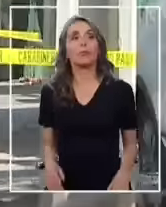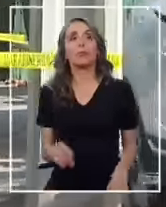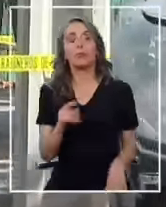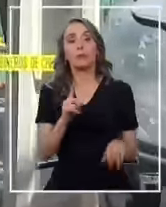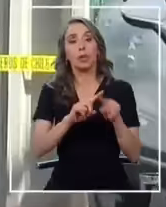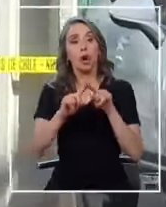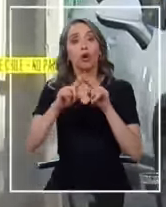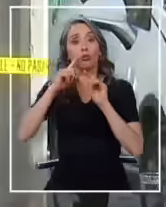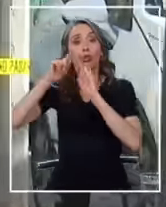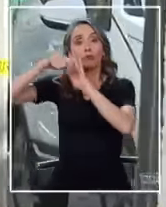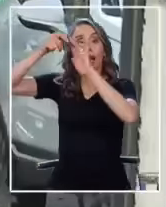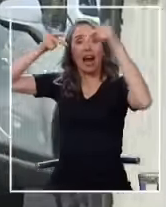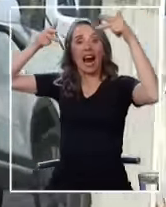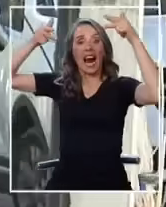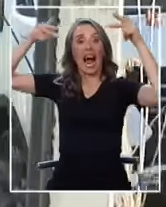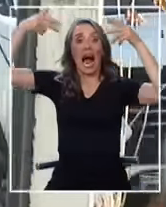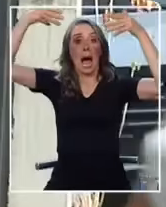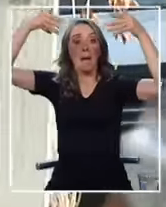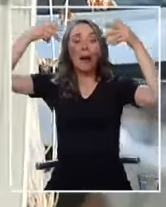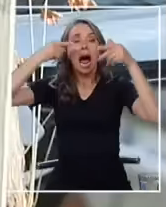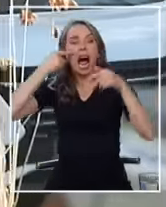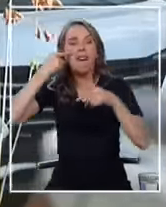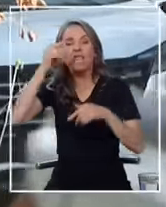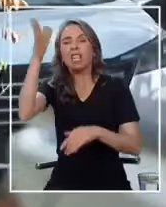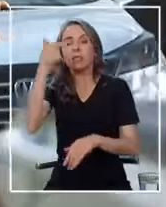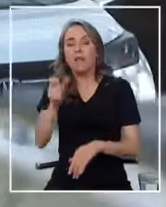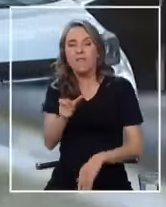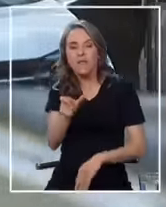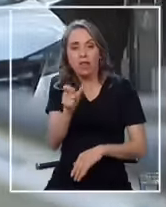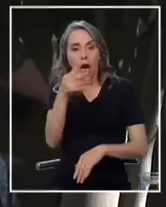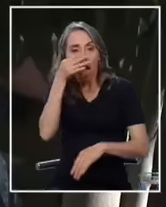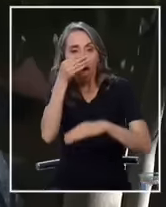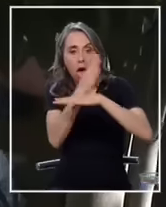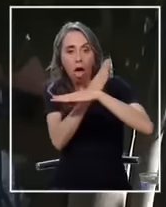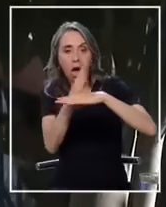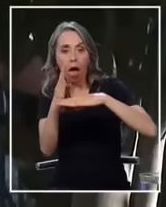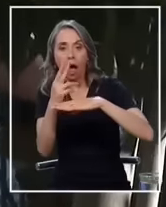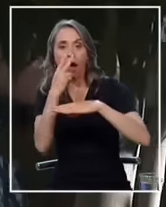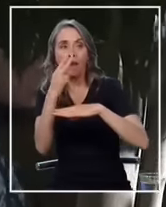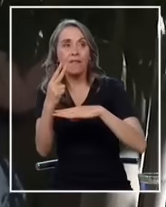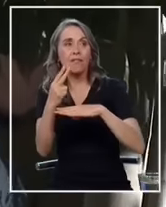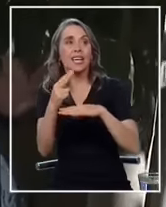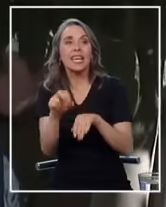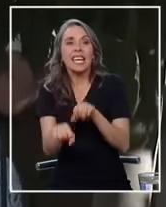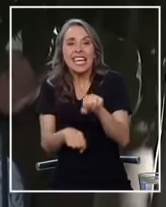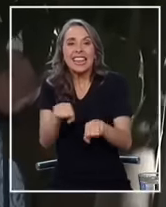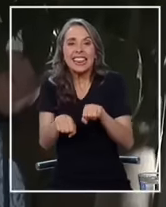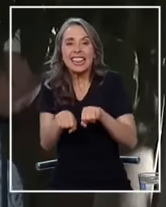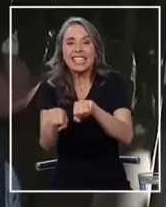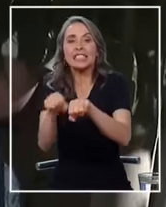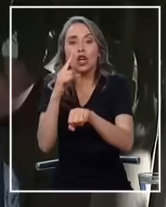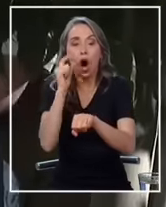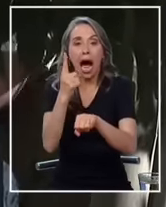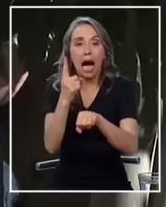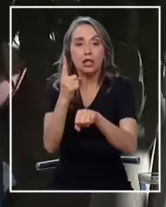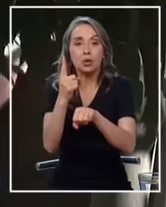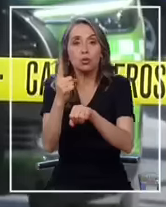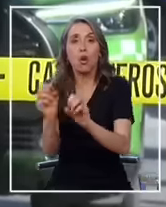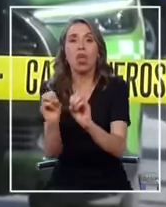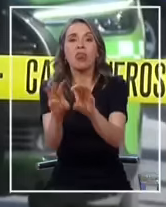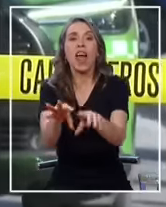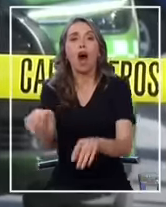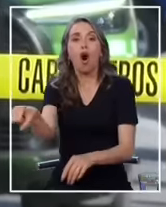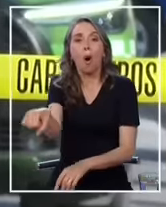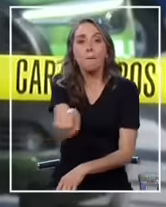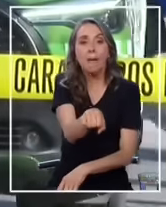Inspeccionaron distintas cámaras de seguridad donde se logra ver no solamente a un carro o un triciclo azul dejando esta